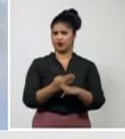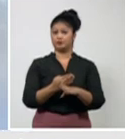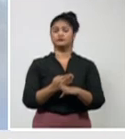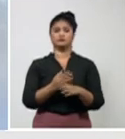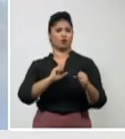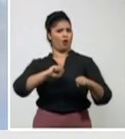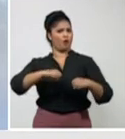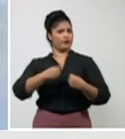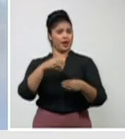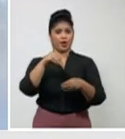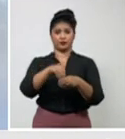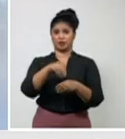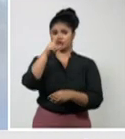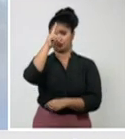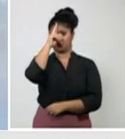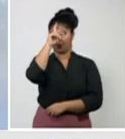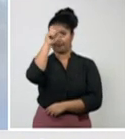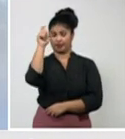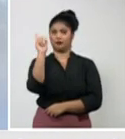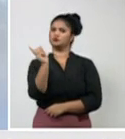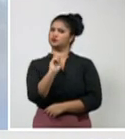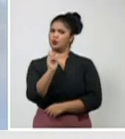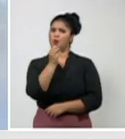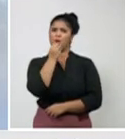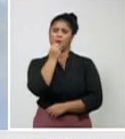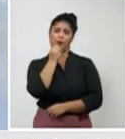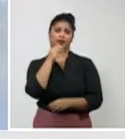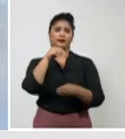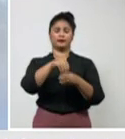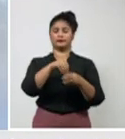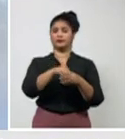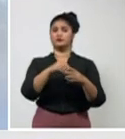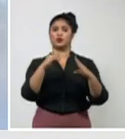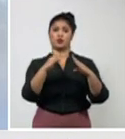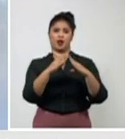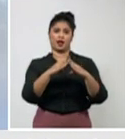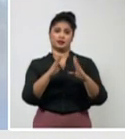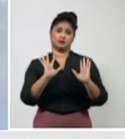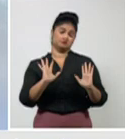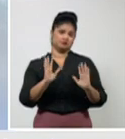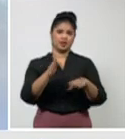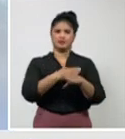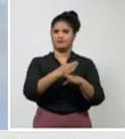en centros de vigilancia de pacientes, y confirmados activos,